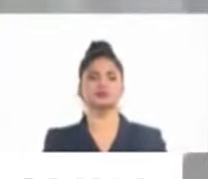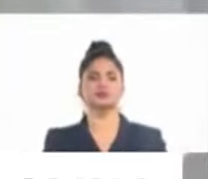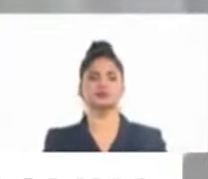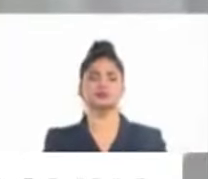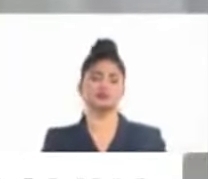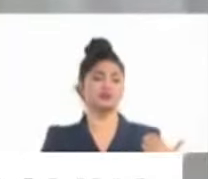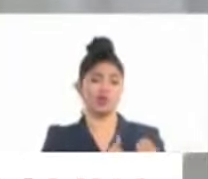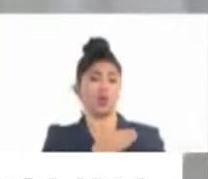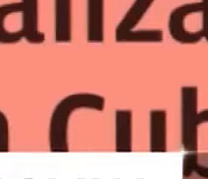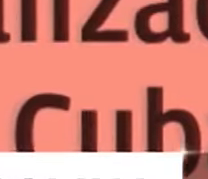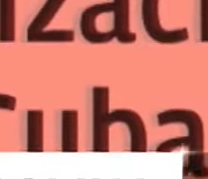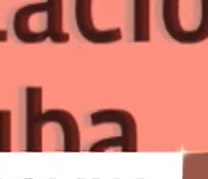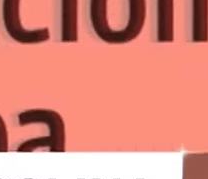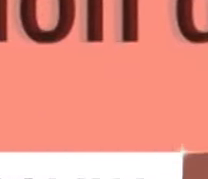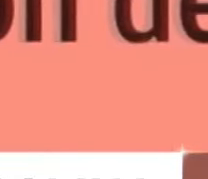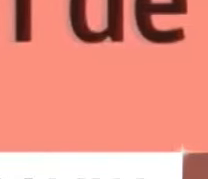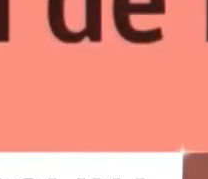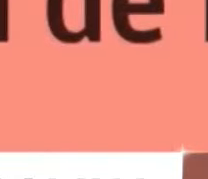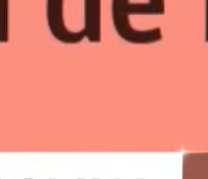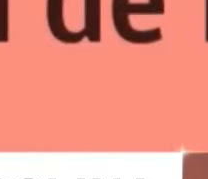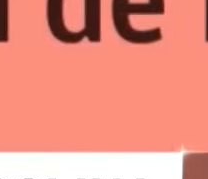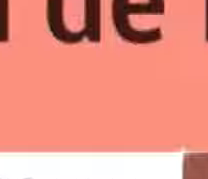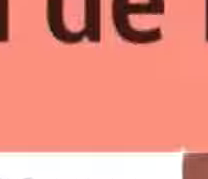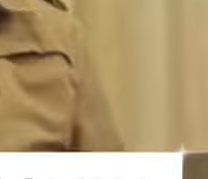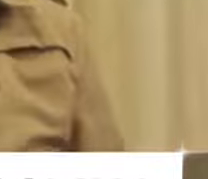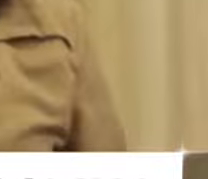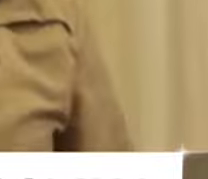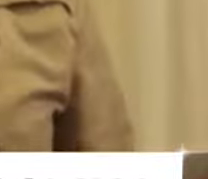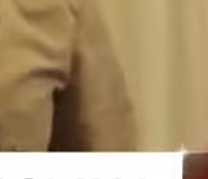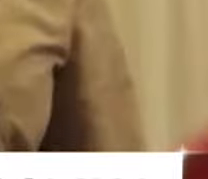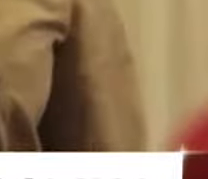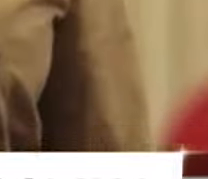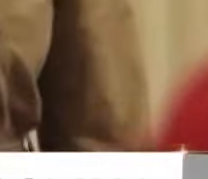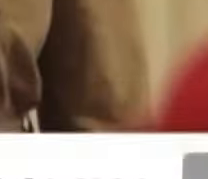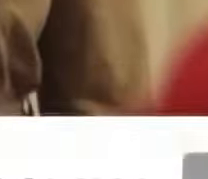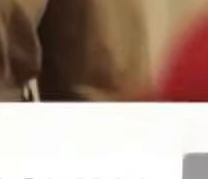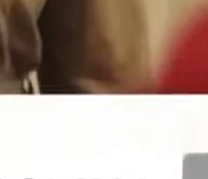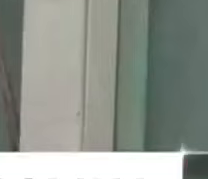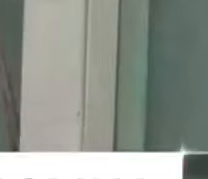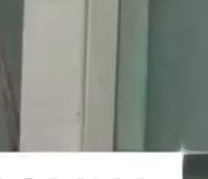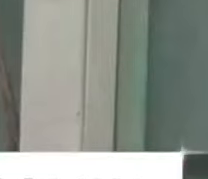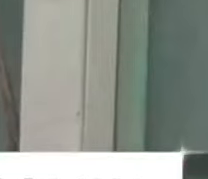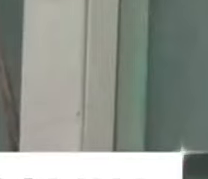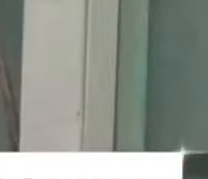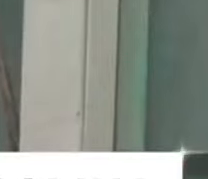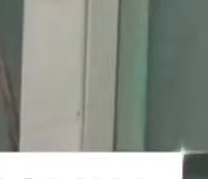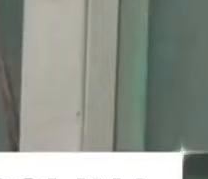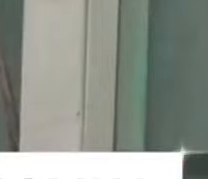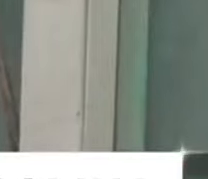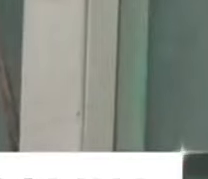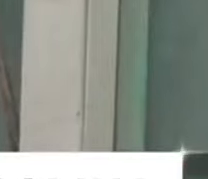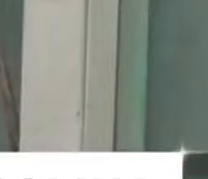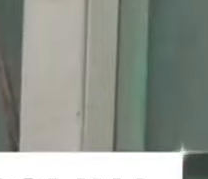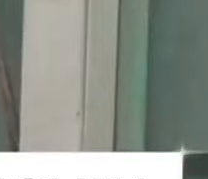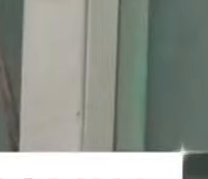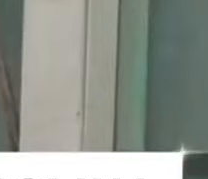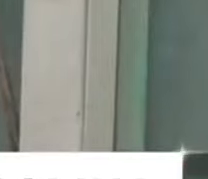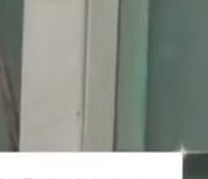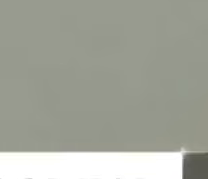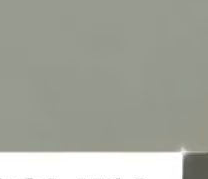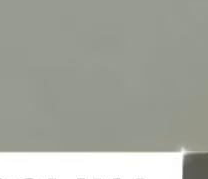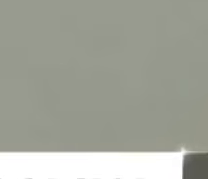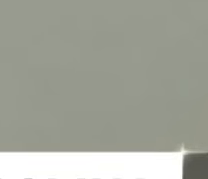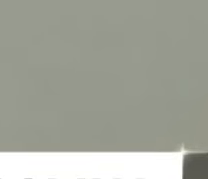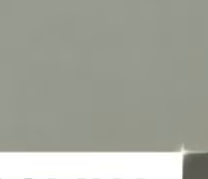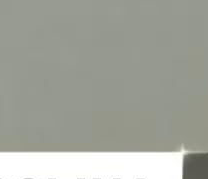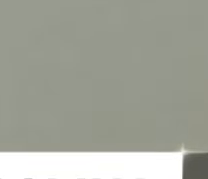de ciberseguridad. Sin embargo, el régimen dice que un supuesto virus informático afectó las computadoras donde está almacenada